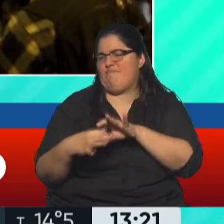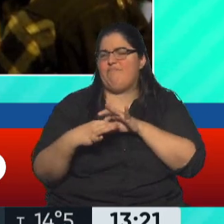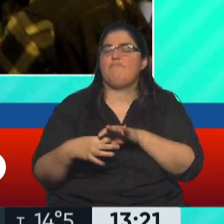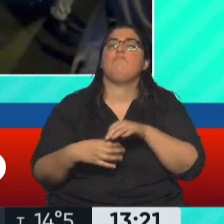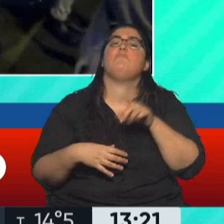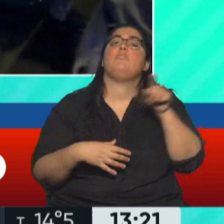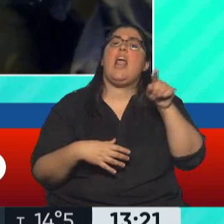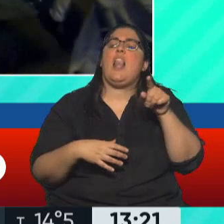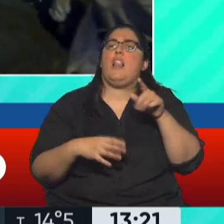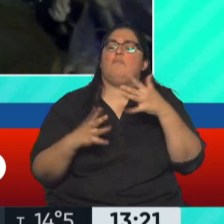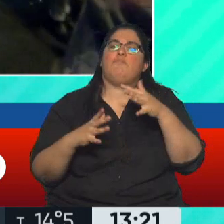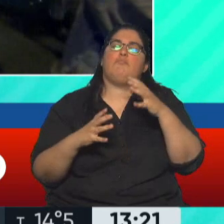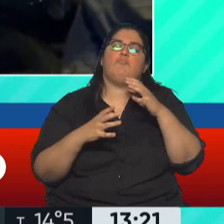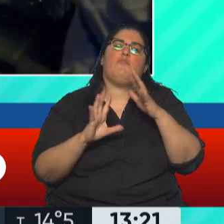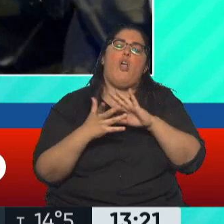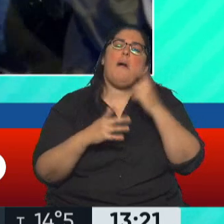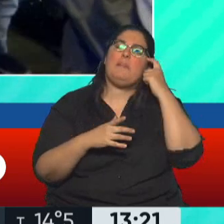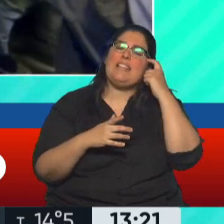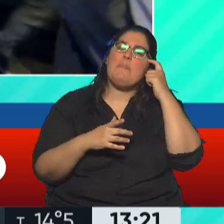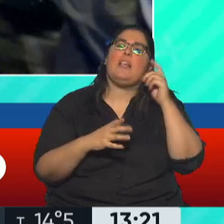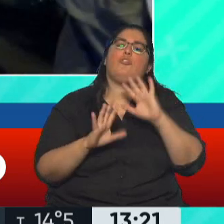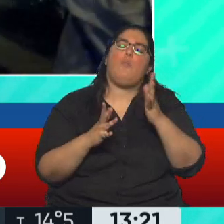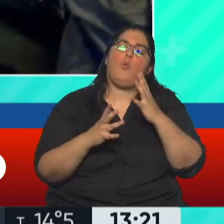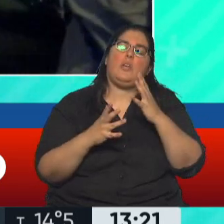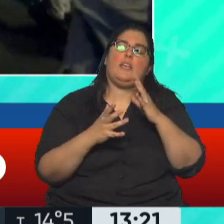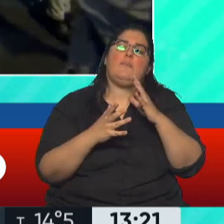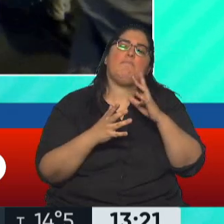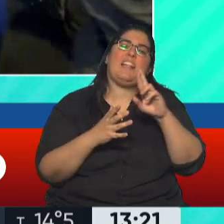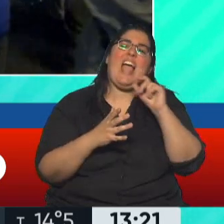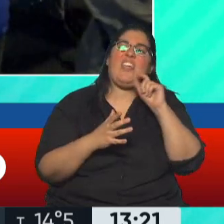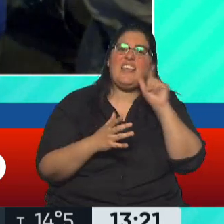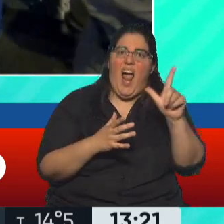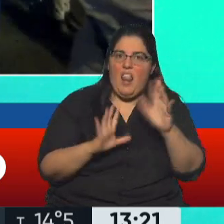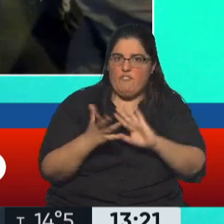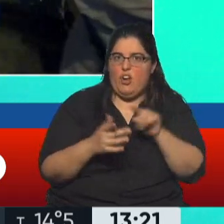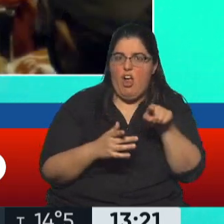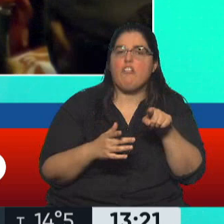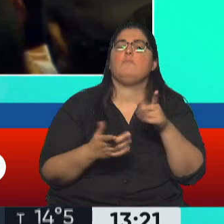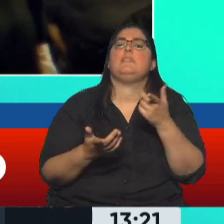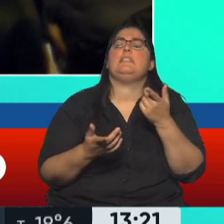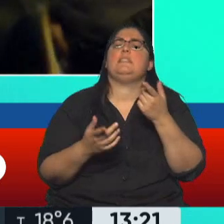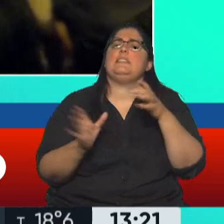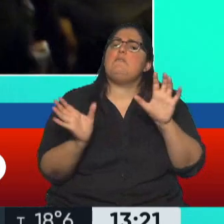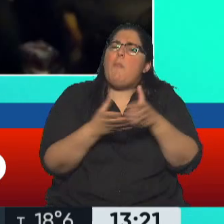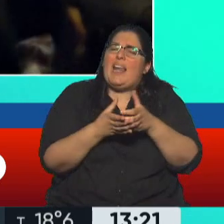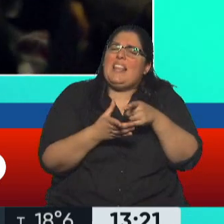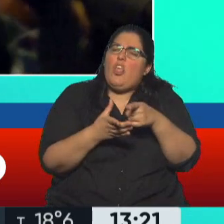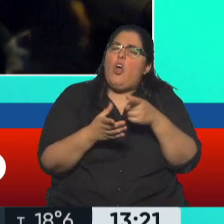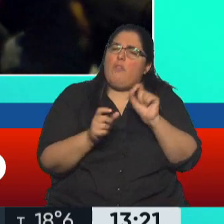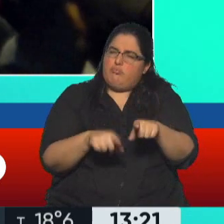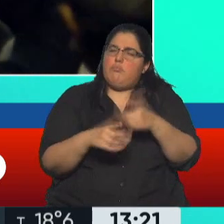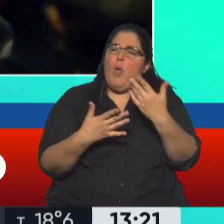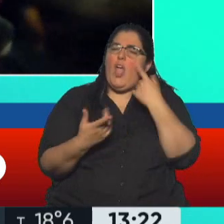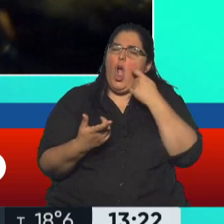muy radical y tiene este partido que tiene una capacidad de control en la zona. Ahora,